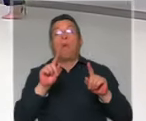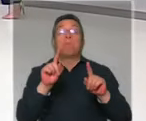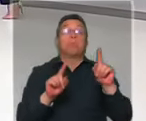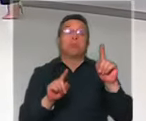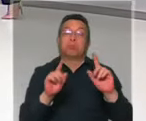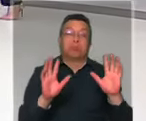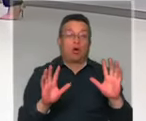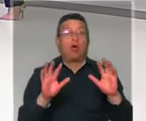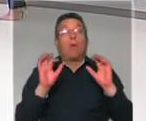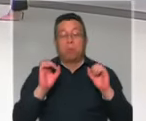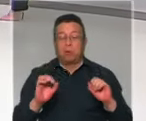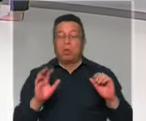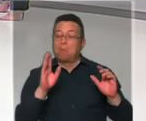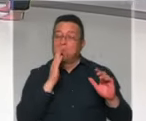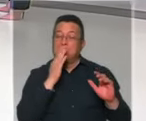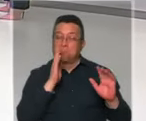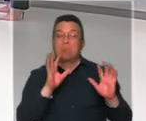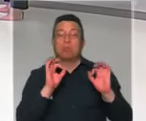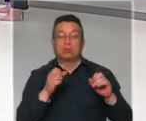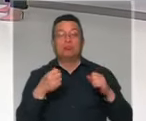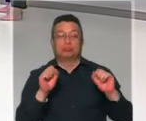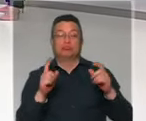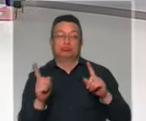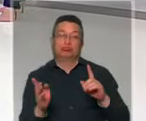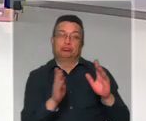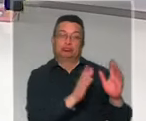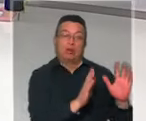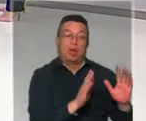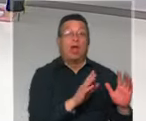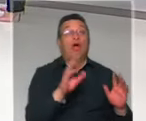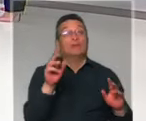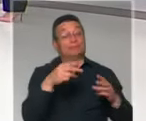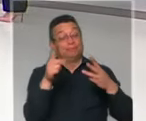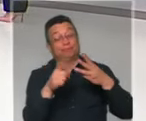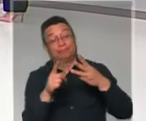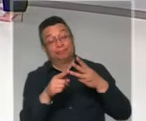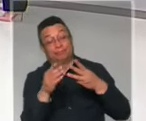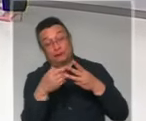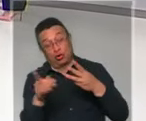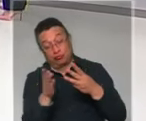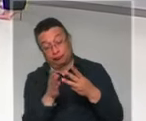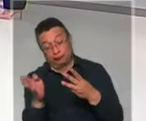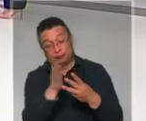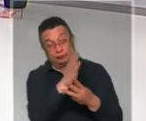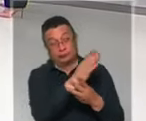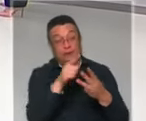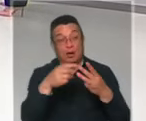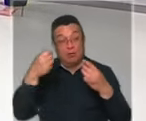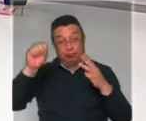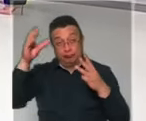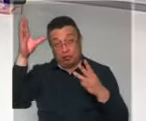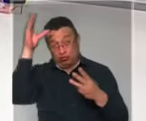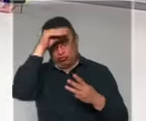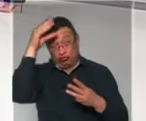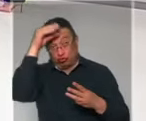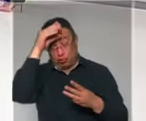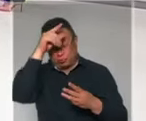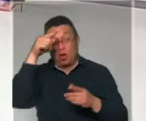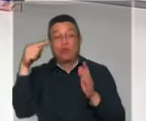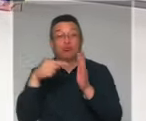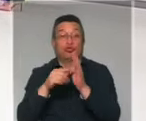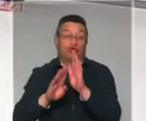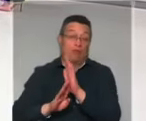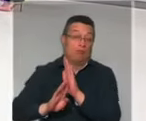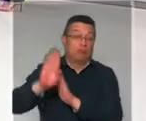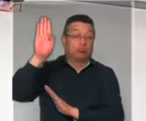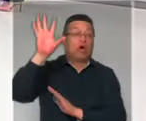Eso también tributa con el escenario número uno. En el número tres, el escenario número tres, que ganara Donald Trump por amplio margen o